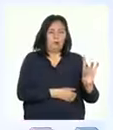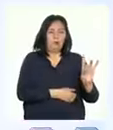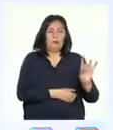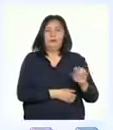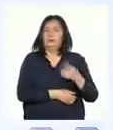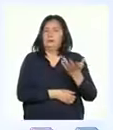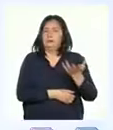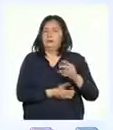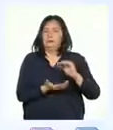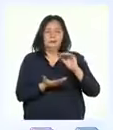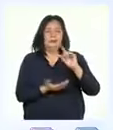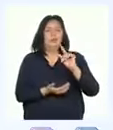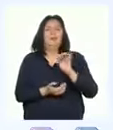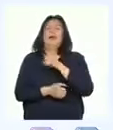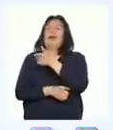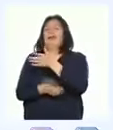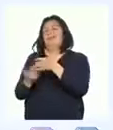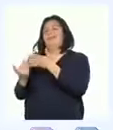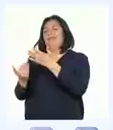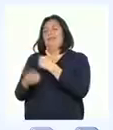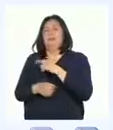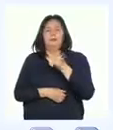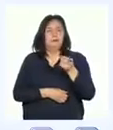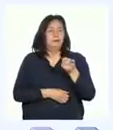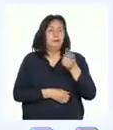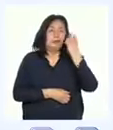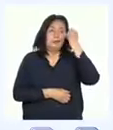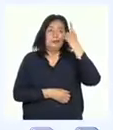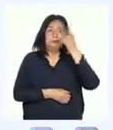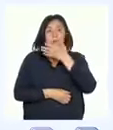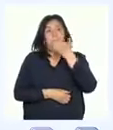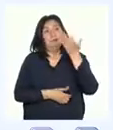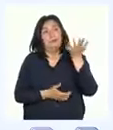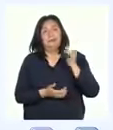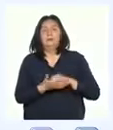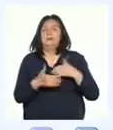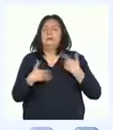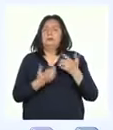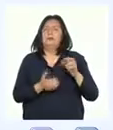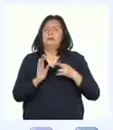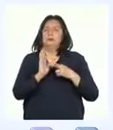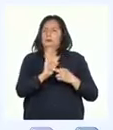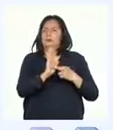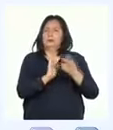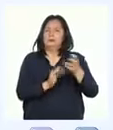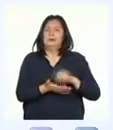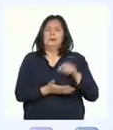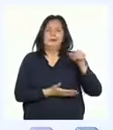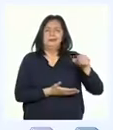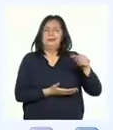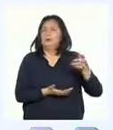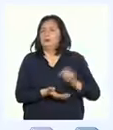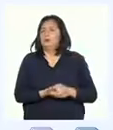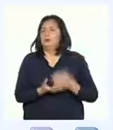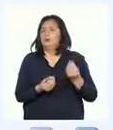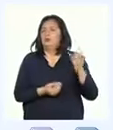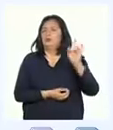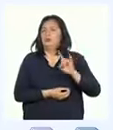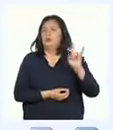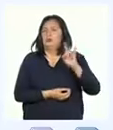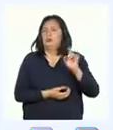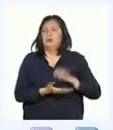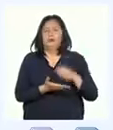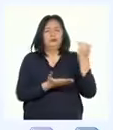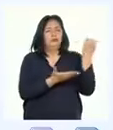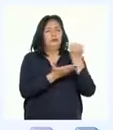galón. ¡Qué sencillo, profesora! Y para comprenderlo mejor, podemos representar esta relación usando